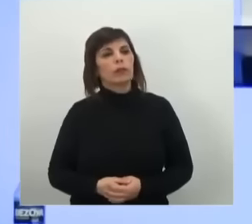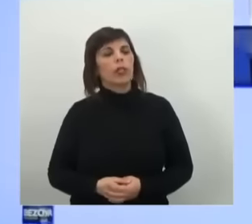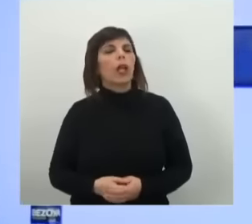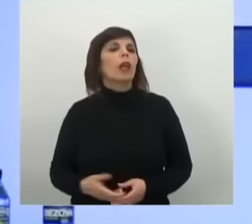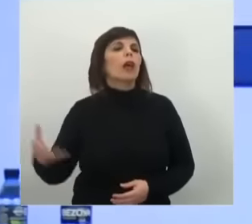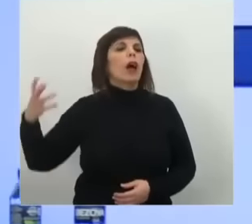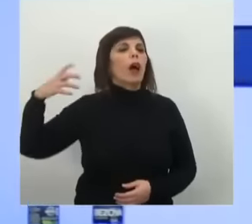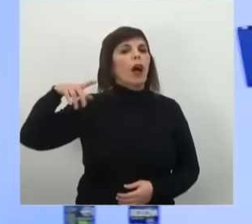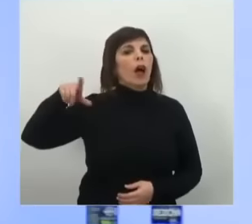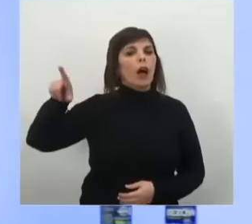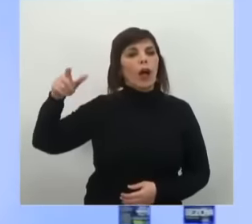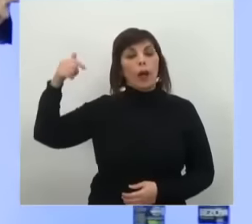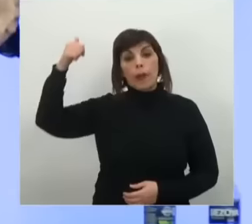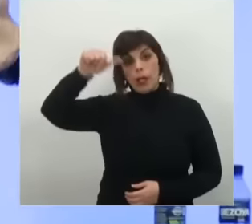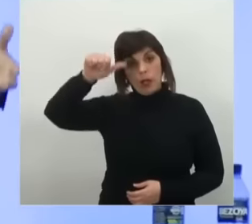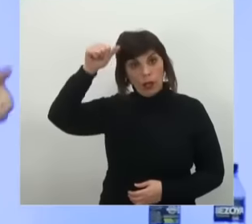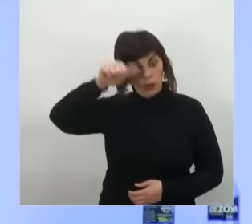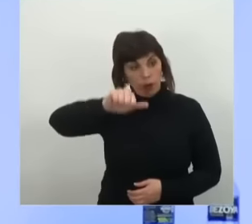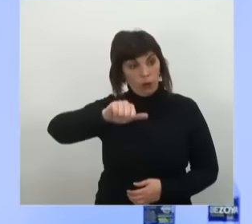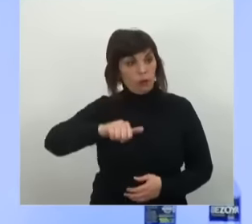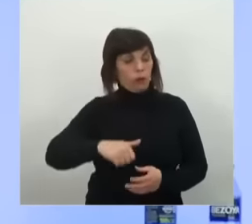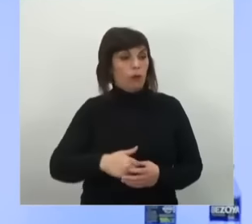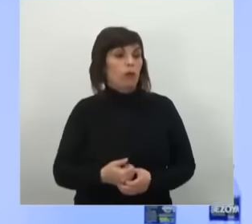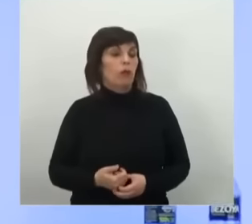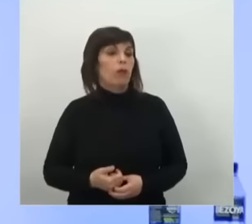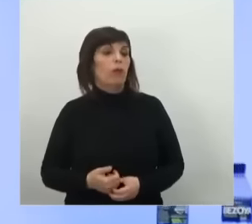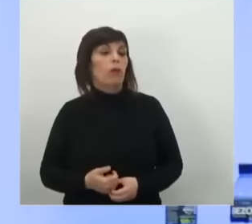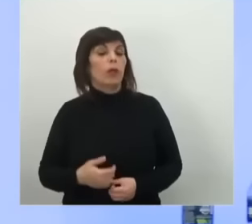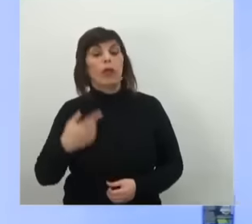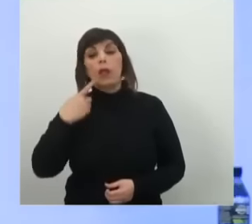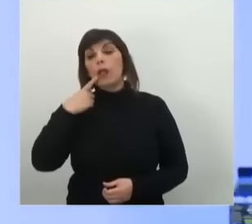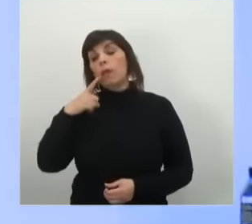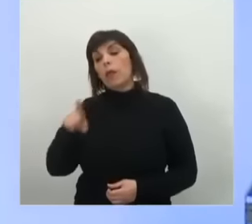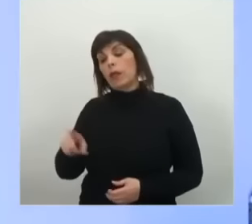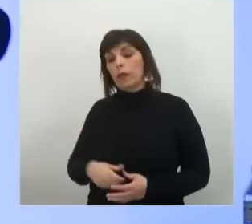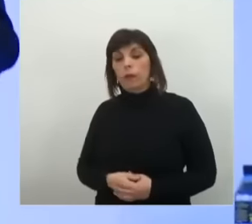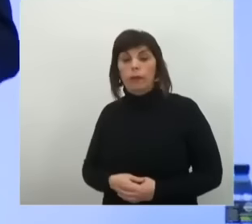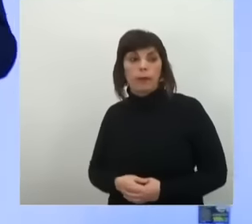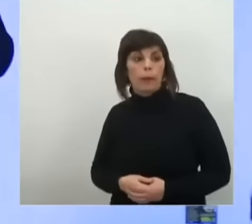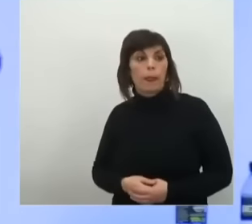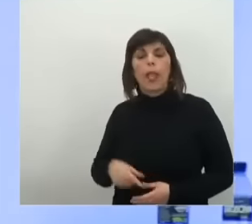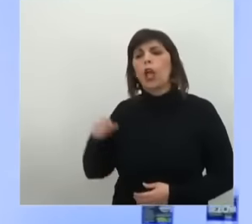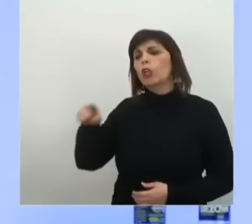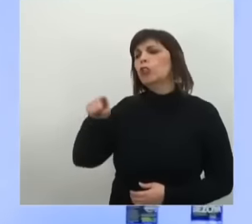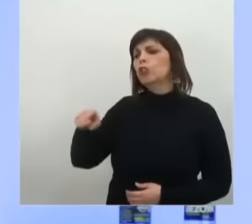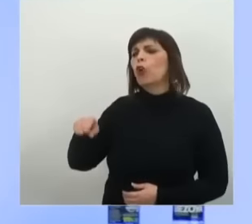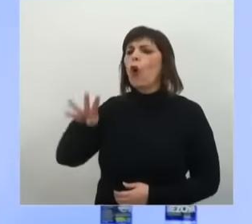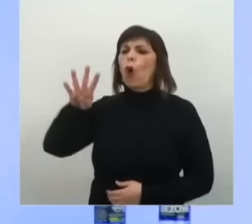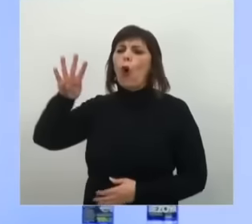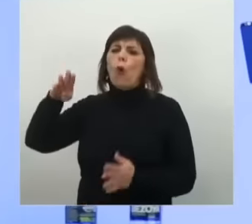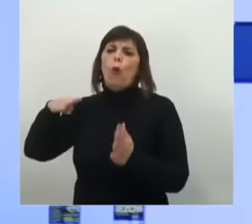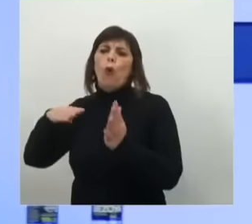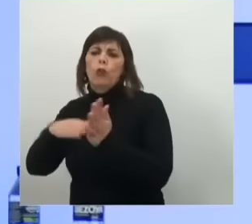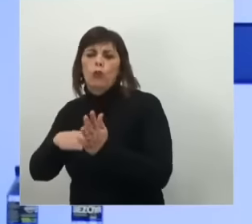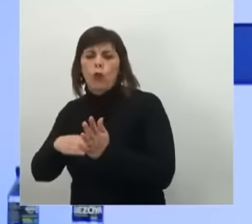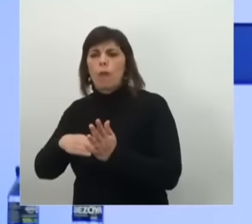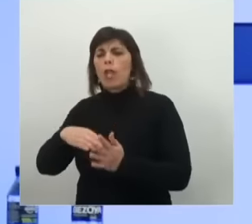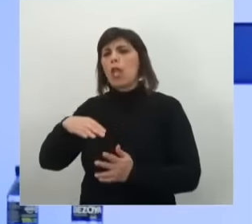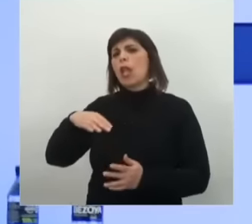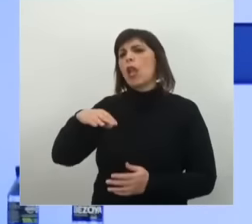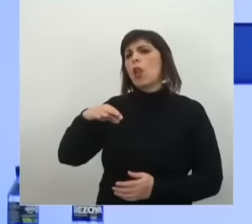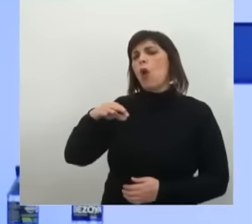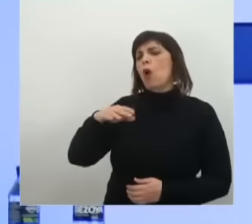y yo Después de cuatro meses inhabilitado me dice este señor te voy a traer cuatro mil cinco mil personas por año